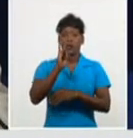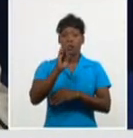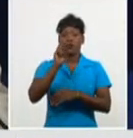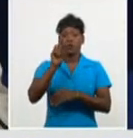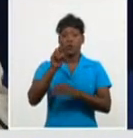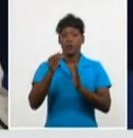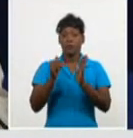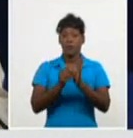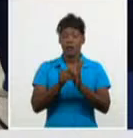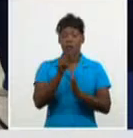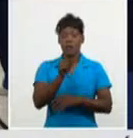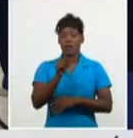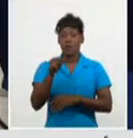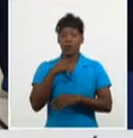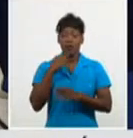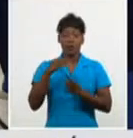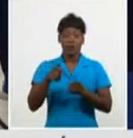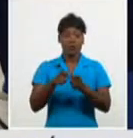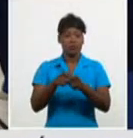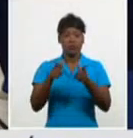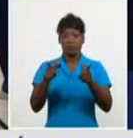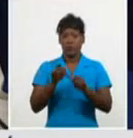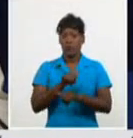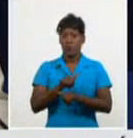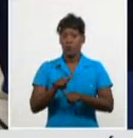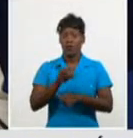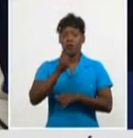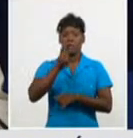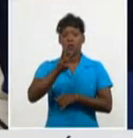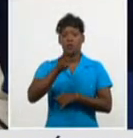772.416 casos confirmados y